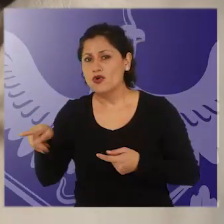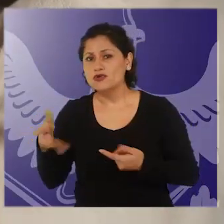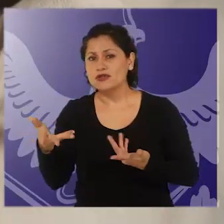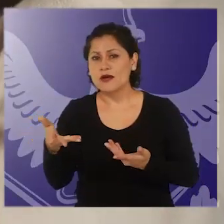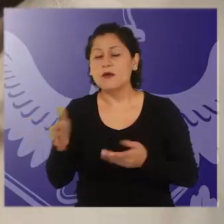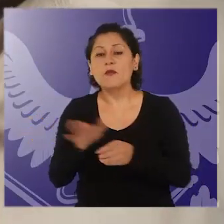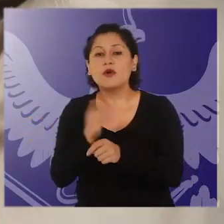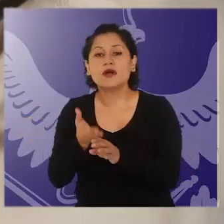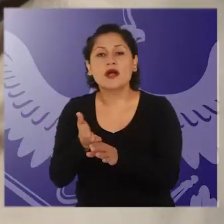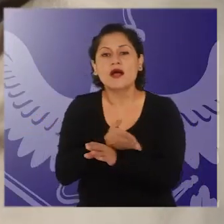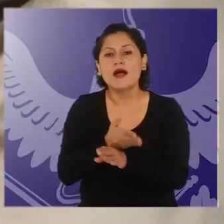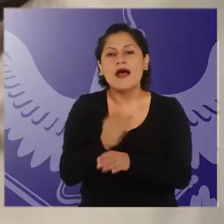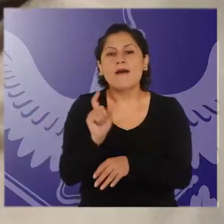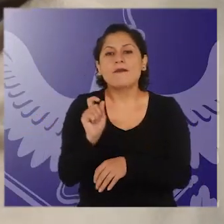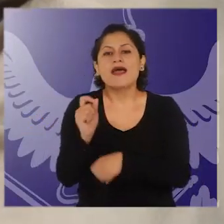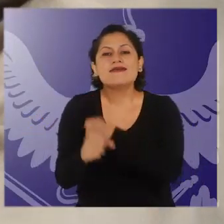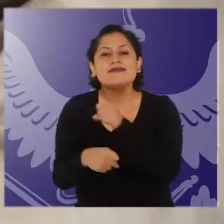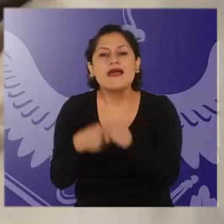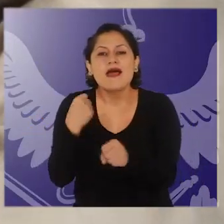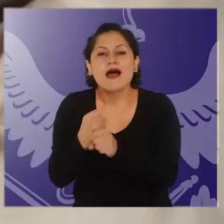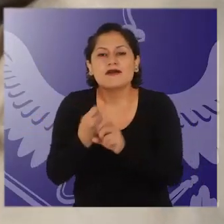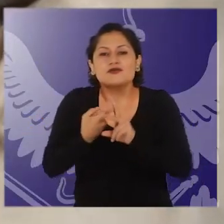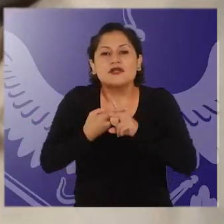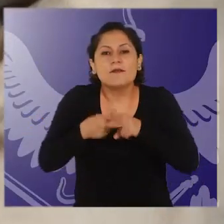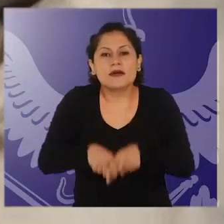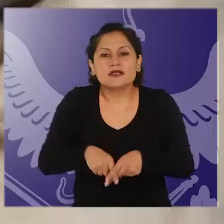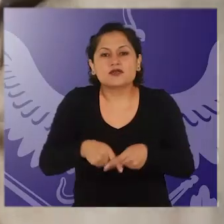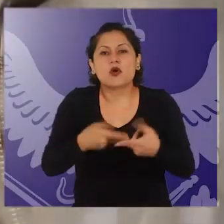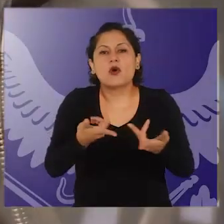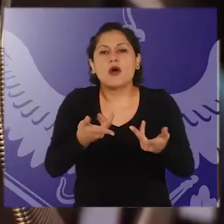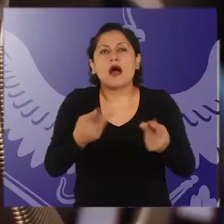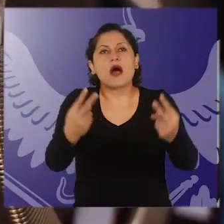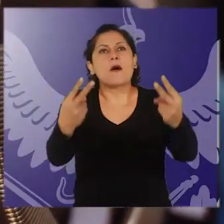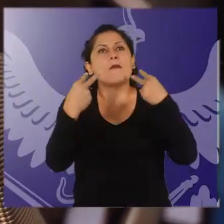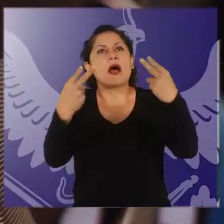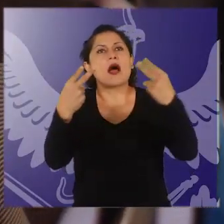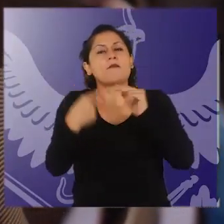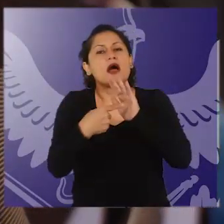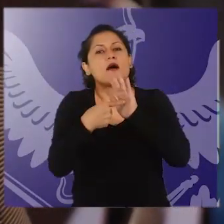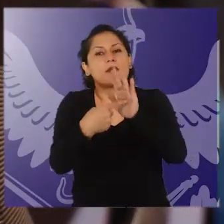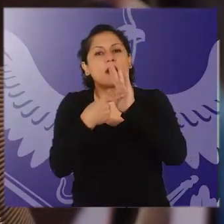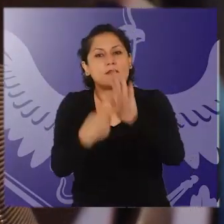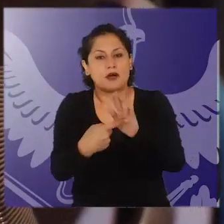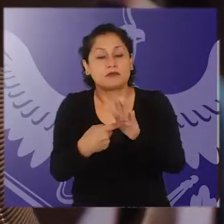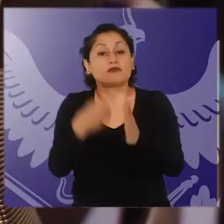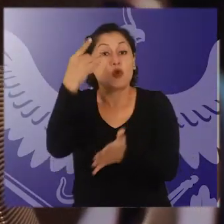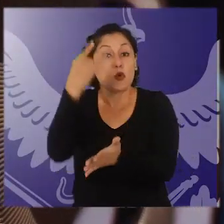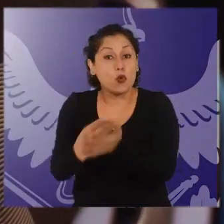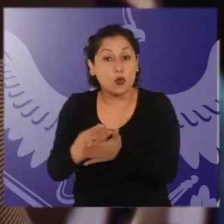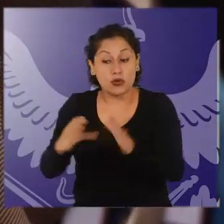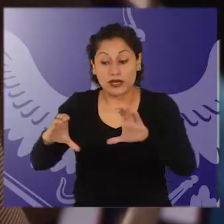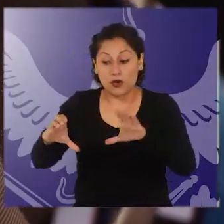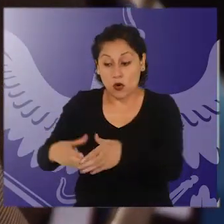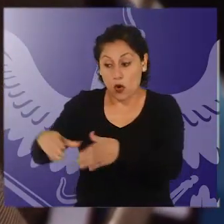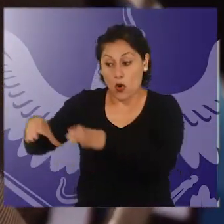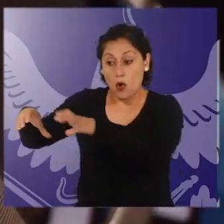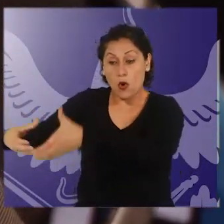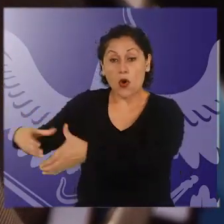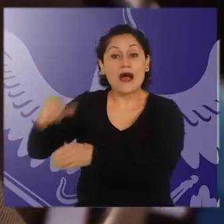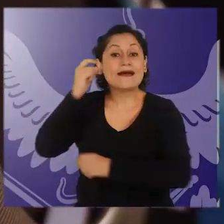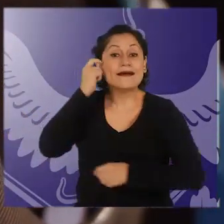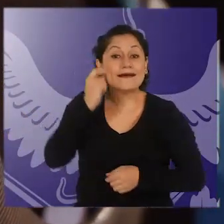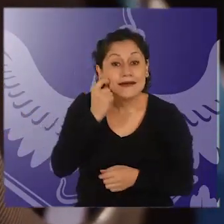ha comenzado apenas hace 20 años y es solamente la población de la costa chica de Guerrero